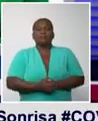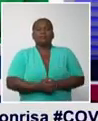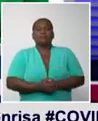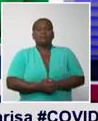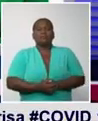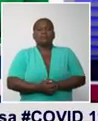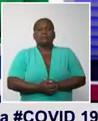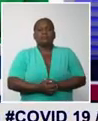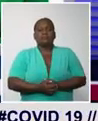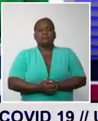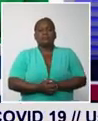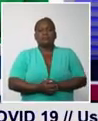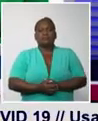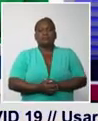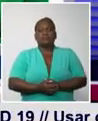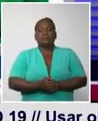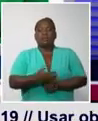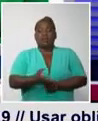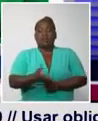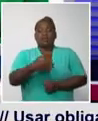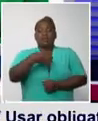profunda, que incluso